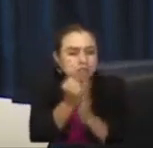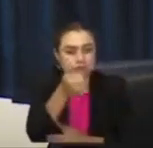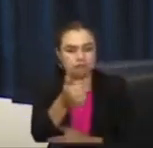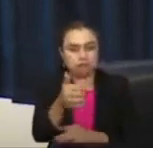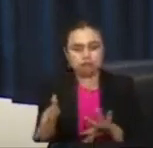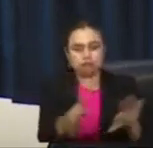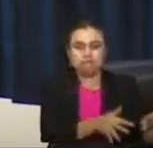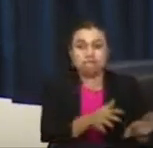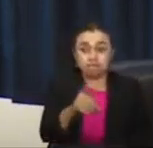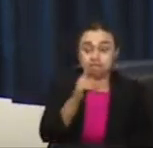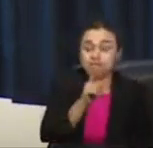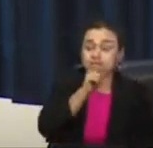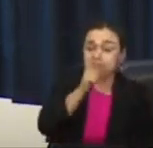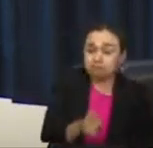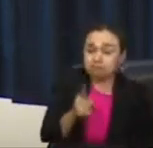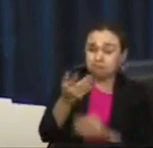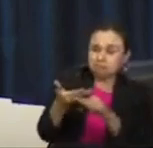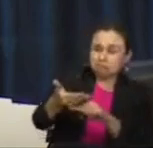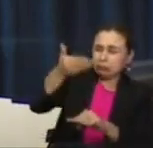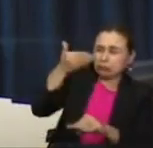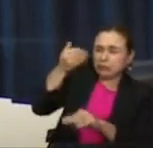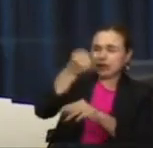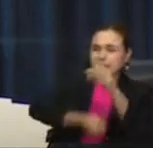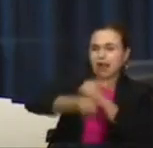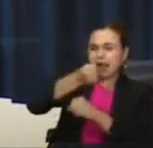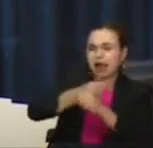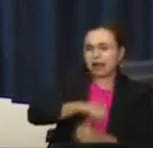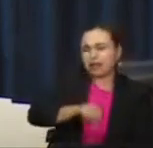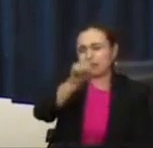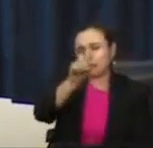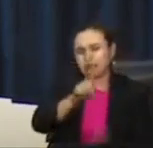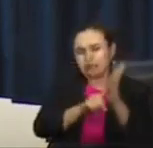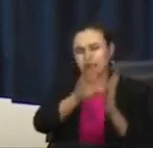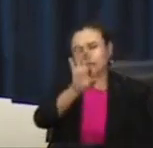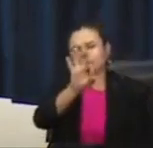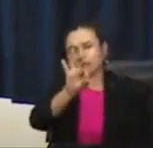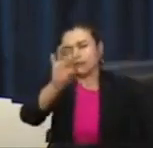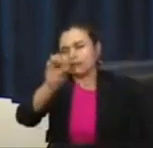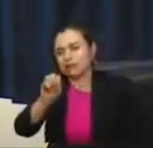años 90, en un gobierno